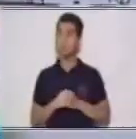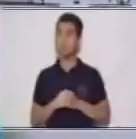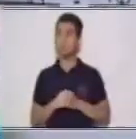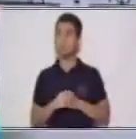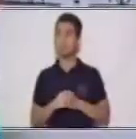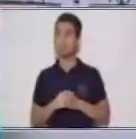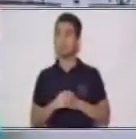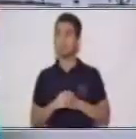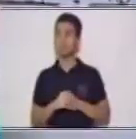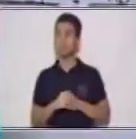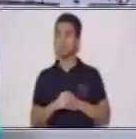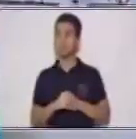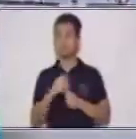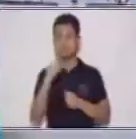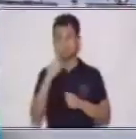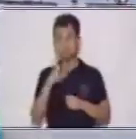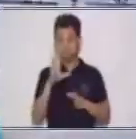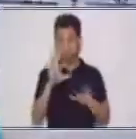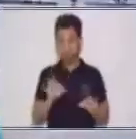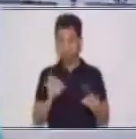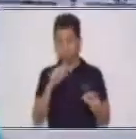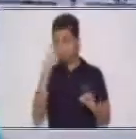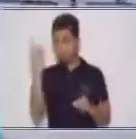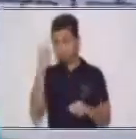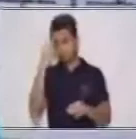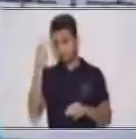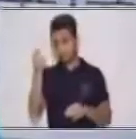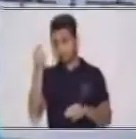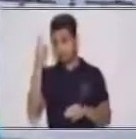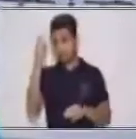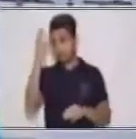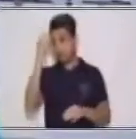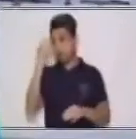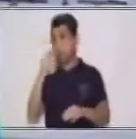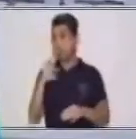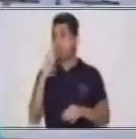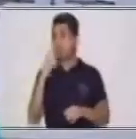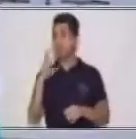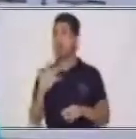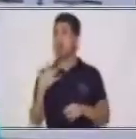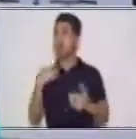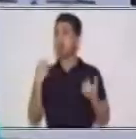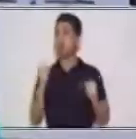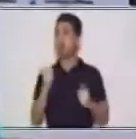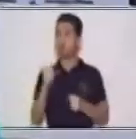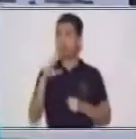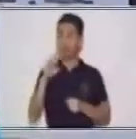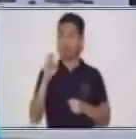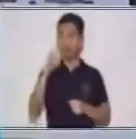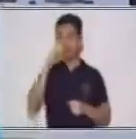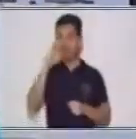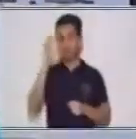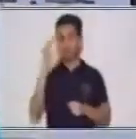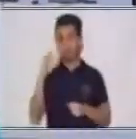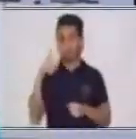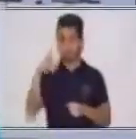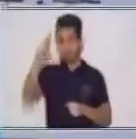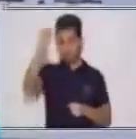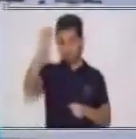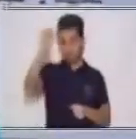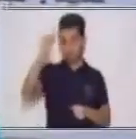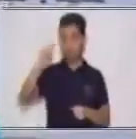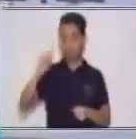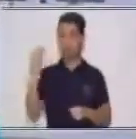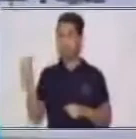a corroborar si realmente hemos comprendido todo nuestro procedimiento y vamos a hacer nuestro reto de hoy. El reto de hoy, pues,